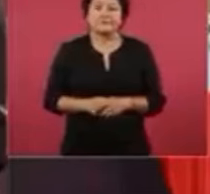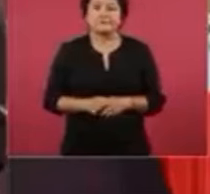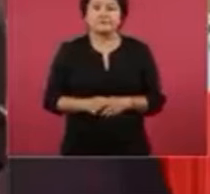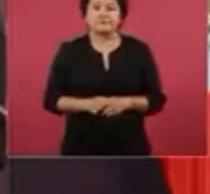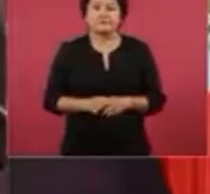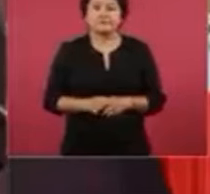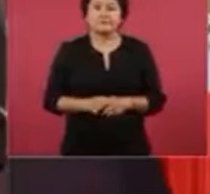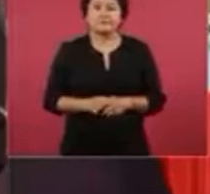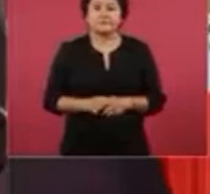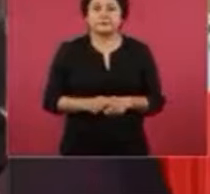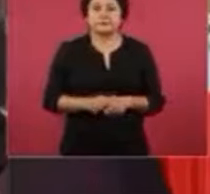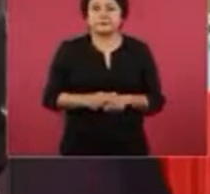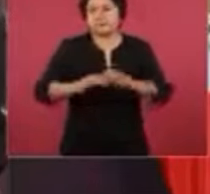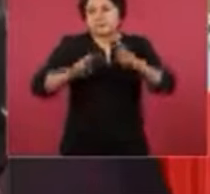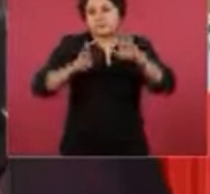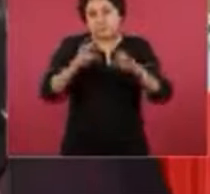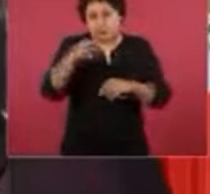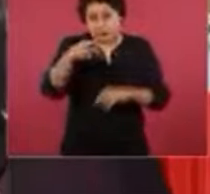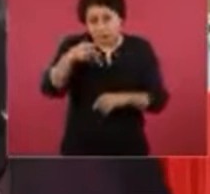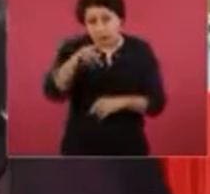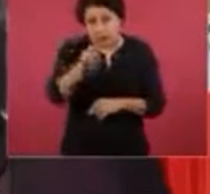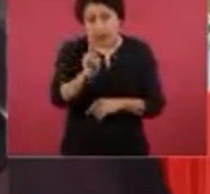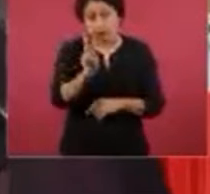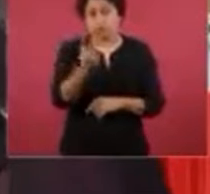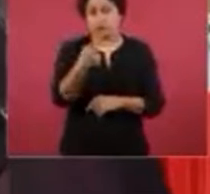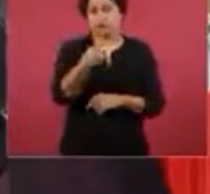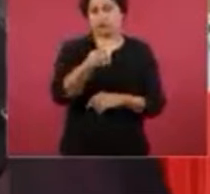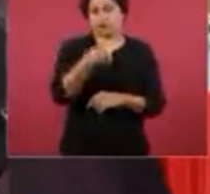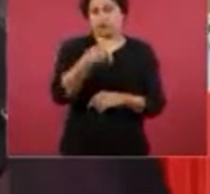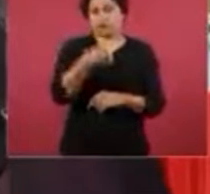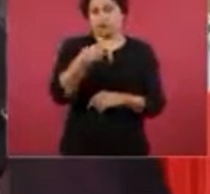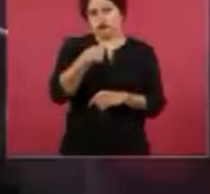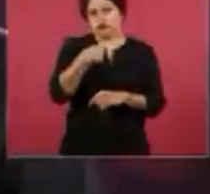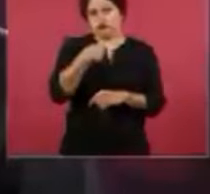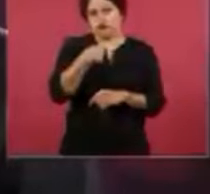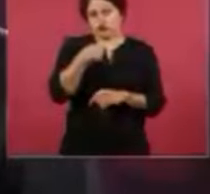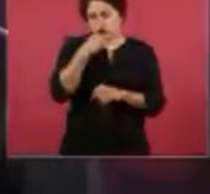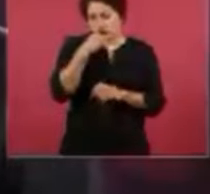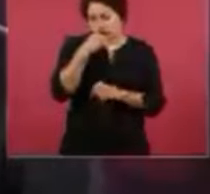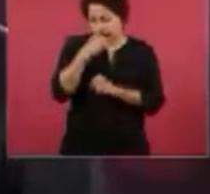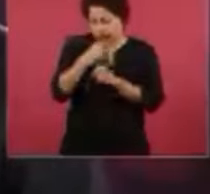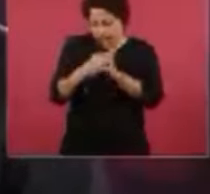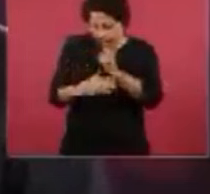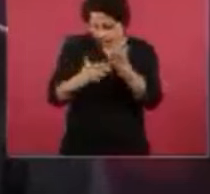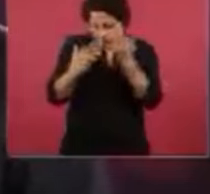yo me retiro además me voy muy contento